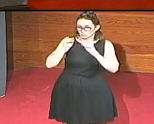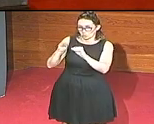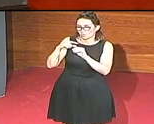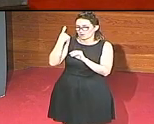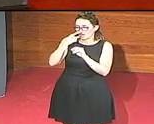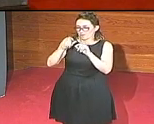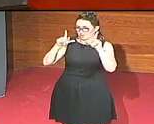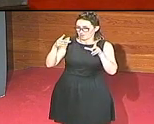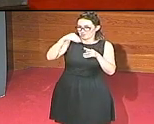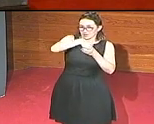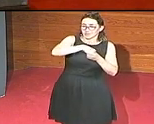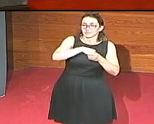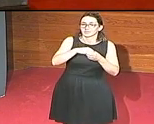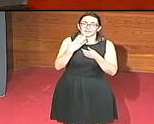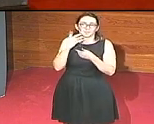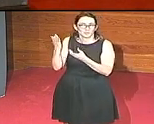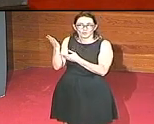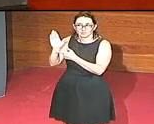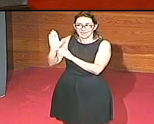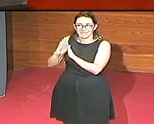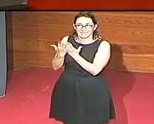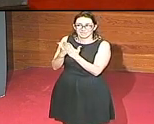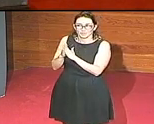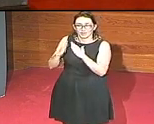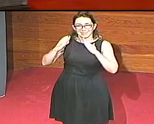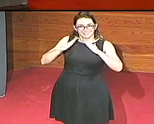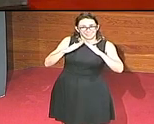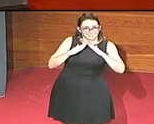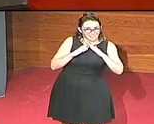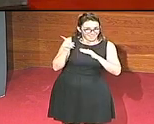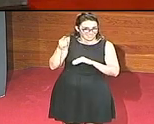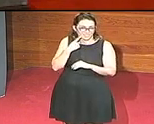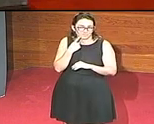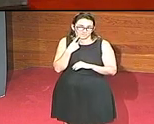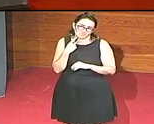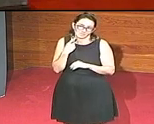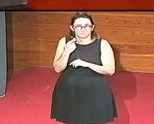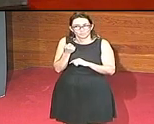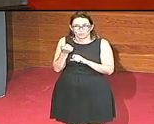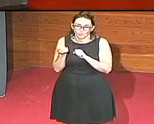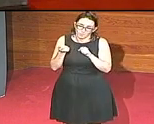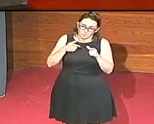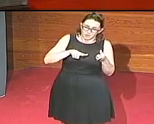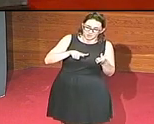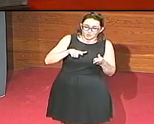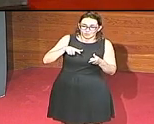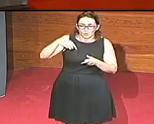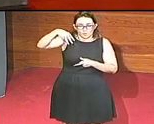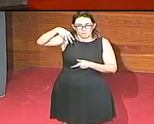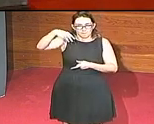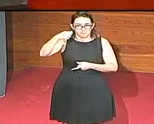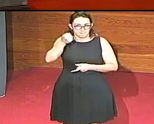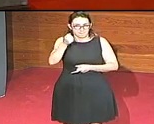el caso este de las casitas quizás sea un poco más parecido entre comillas maus de art spiegelman